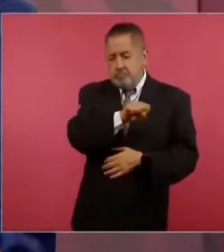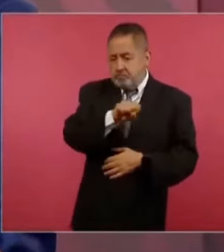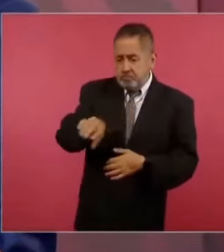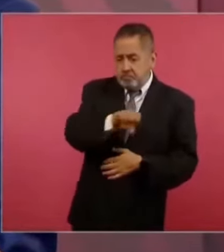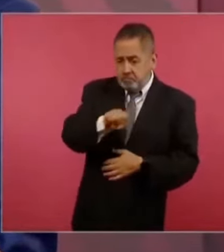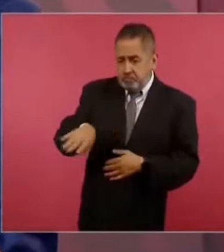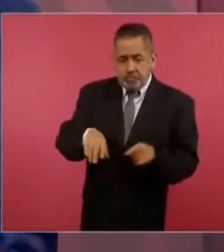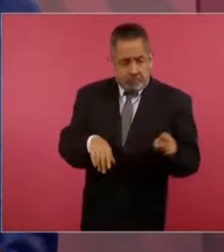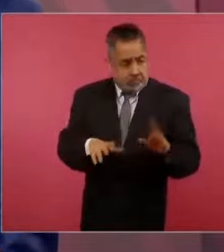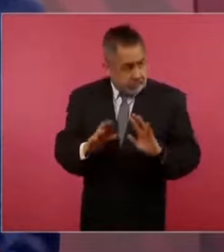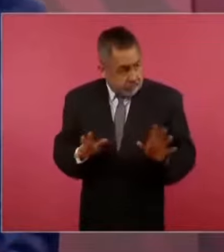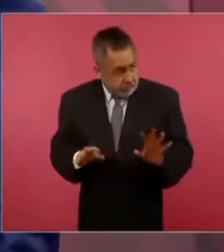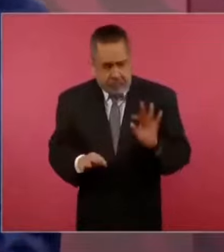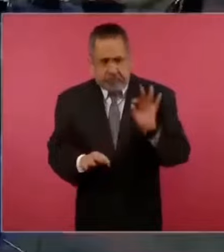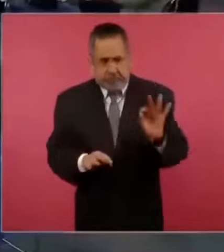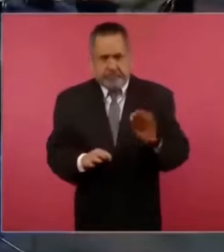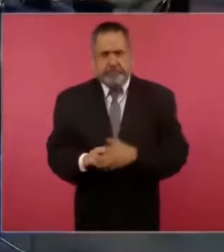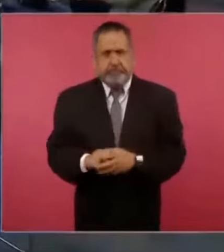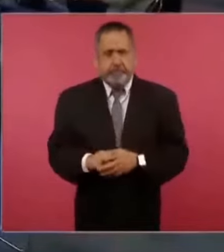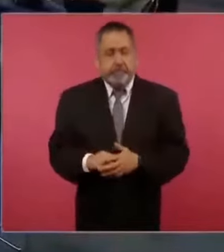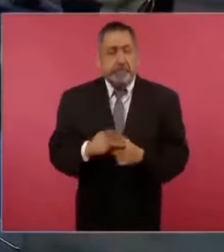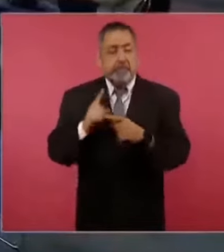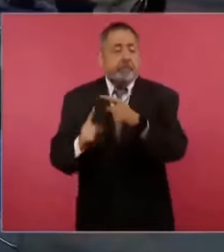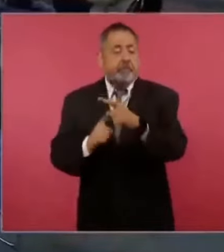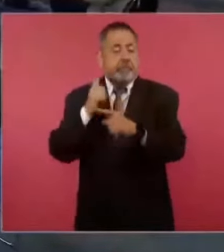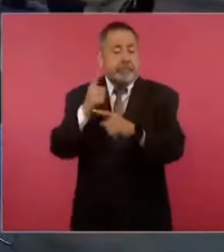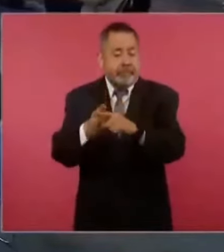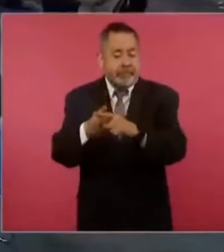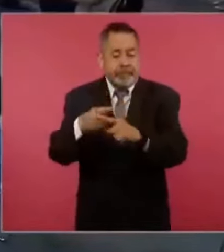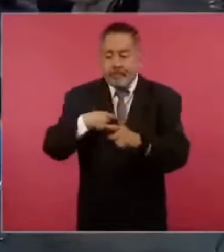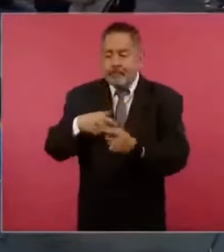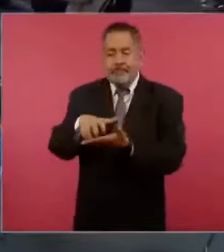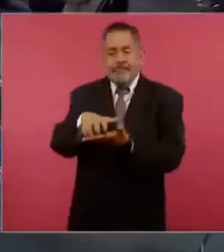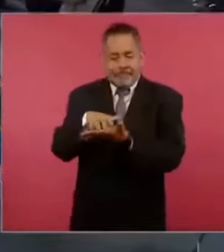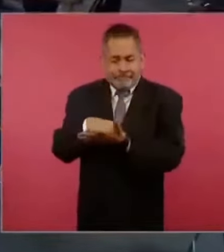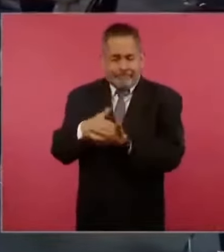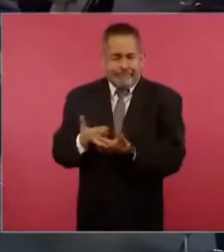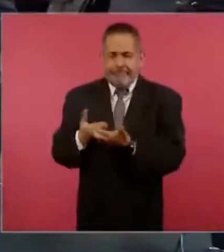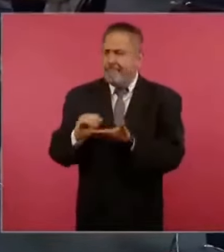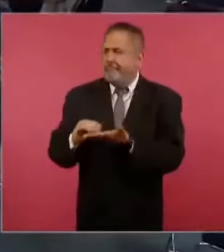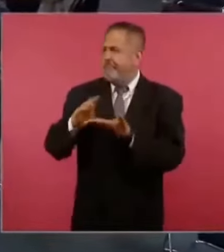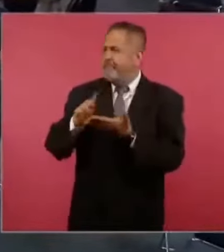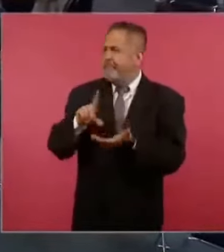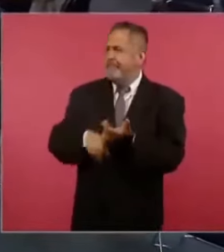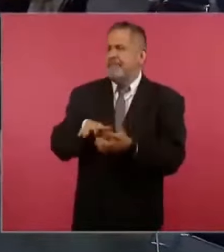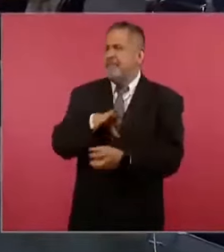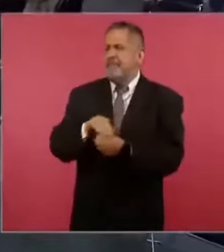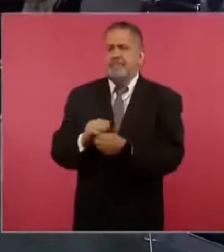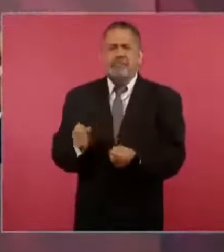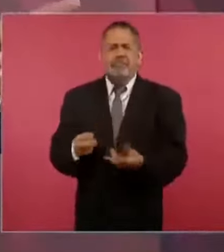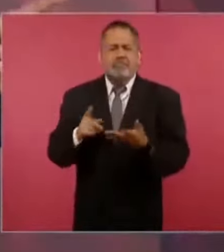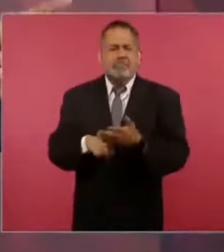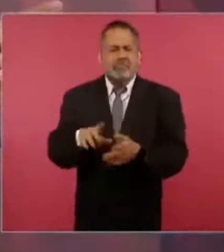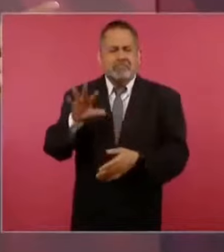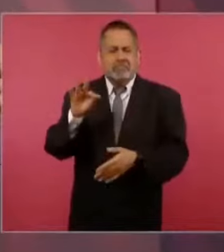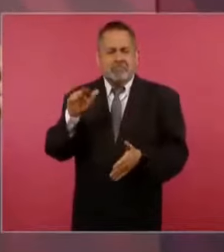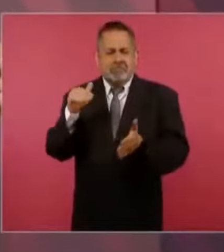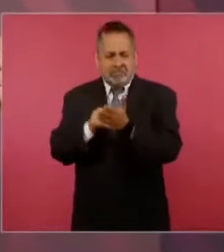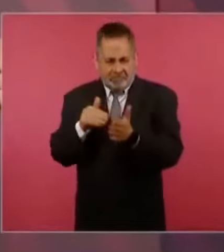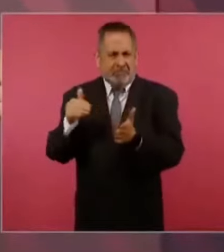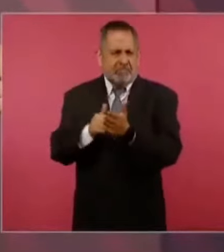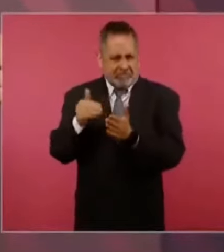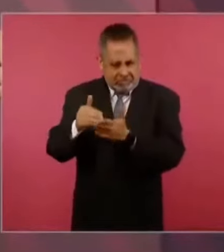voluntariamente más lo que ahorramos hasta ahora llevamos ahorrado 40,000